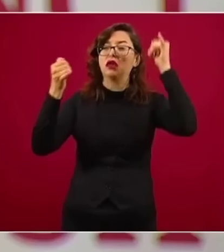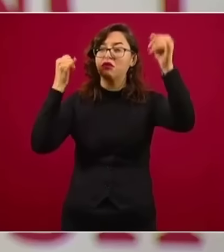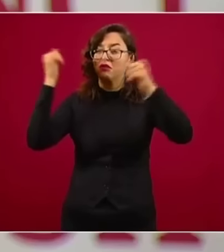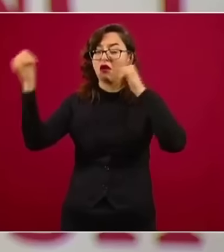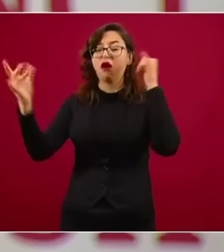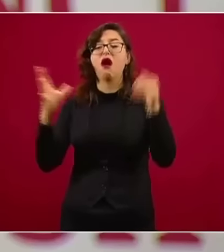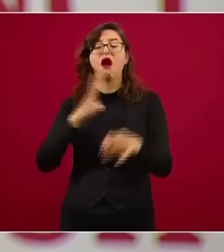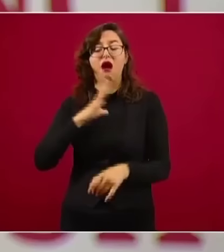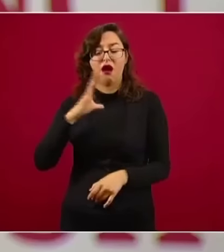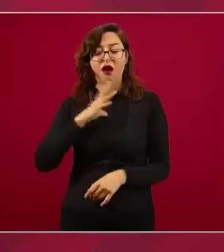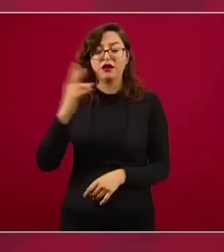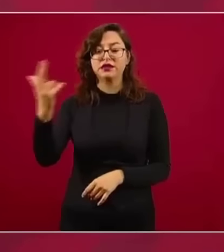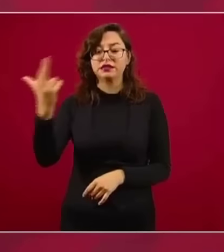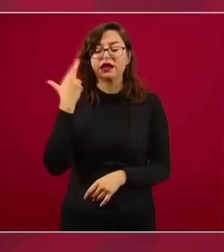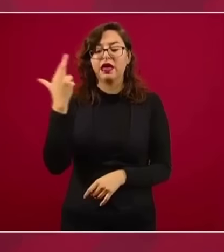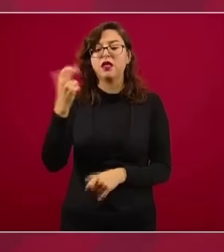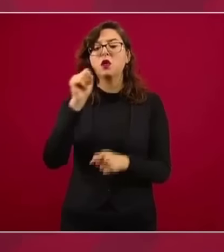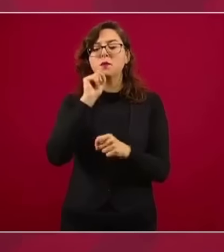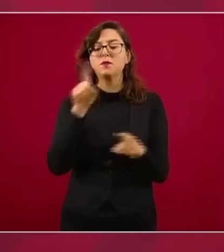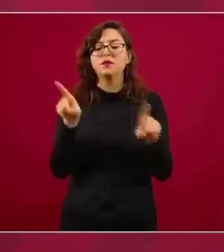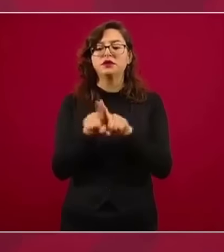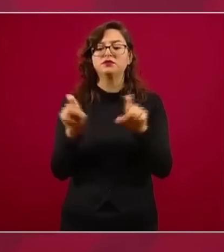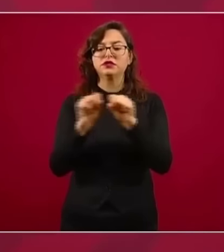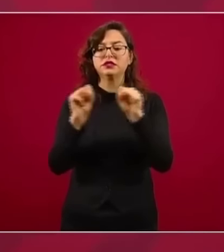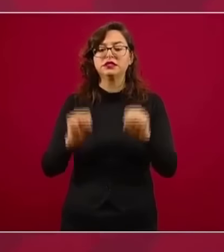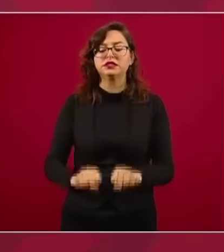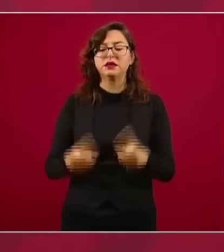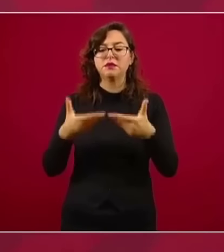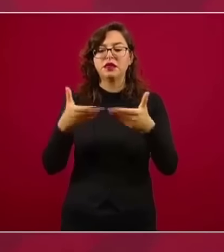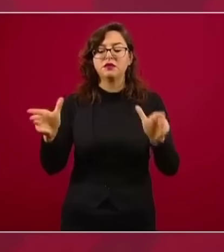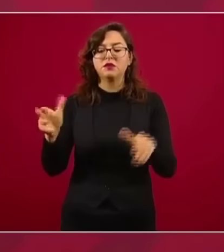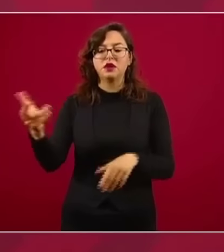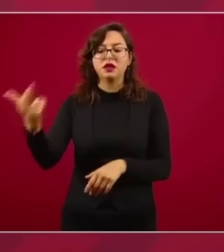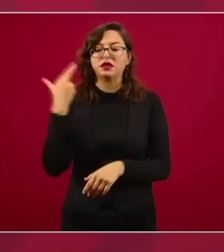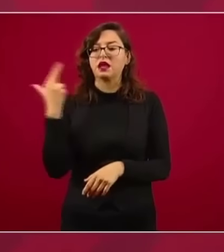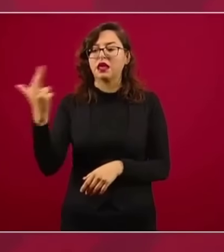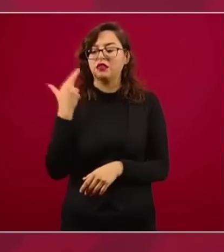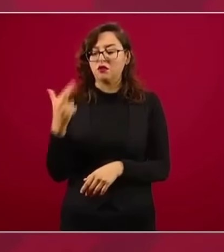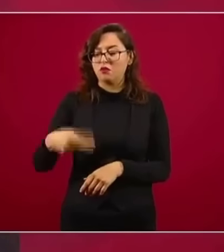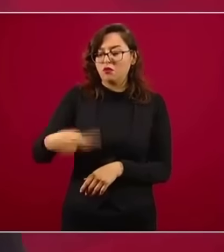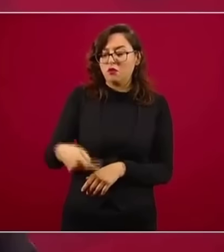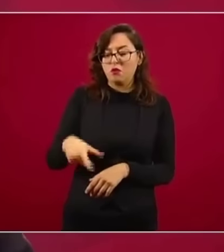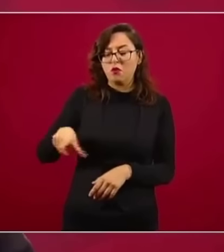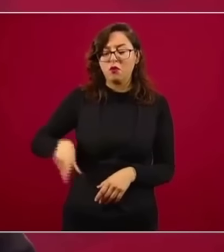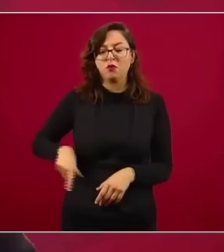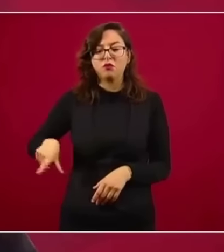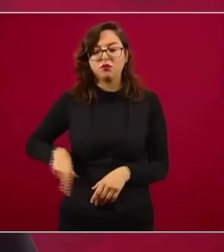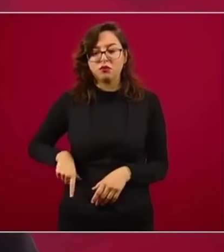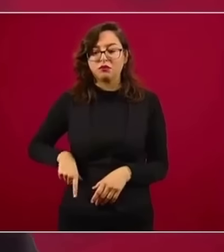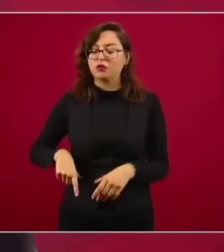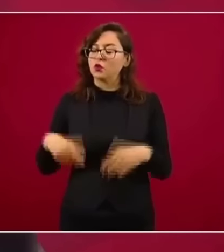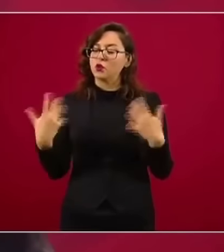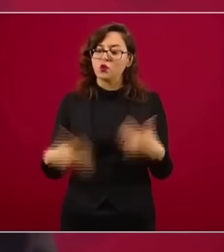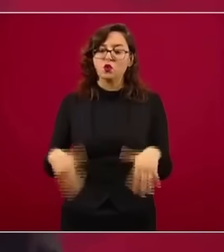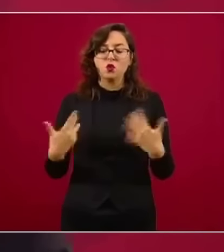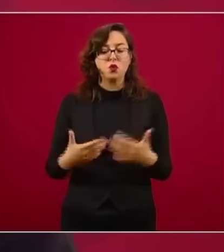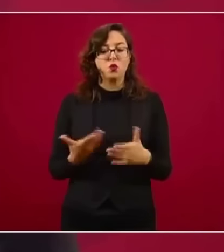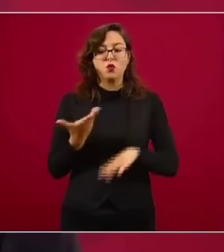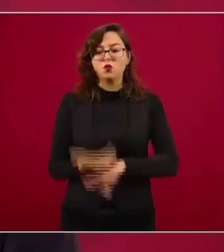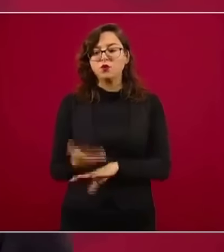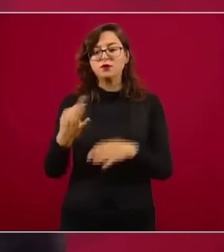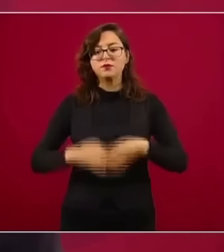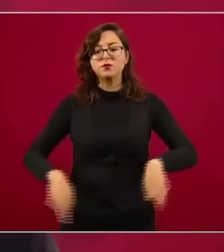y junto con el sistema público de radiodifusión del Estado mexicano, que es una de las columnas